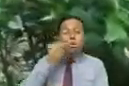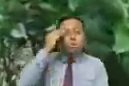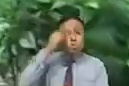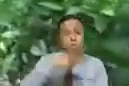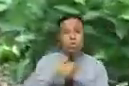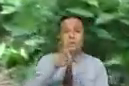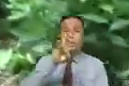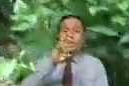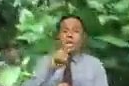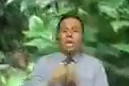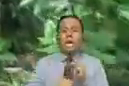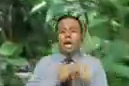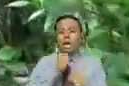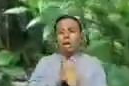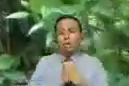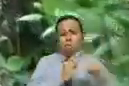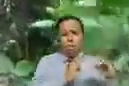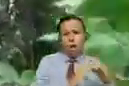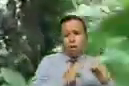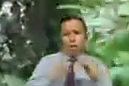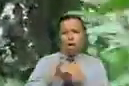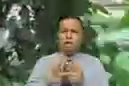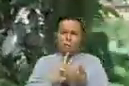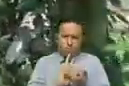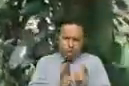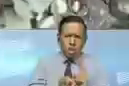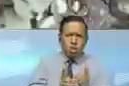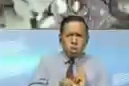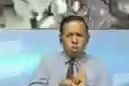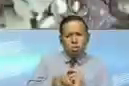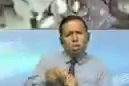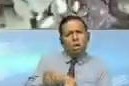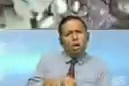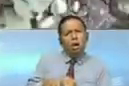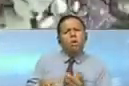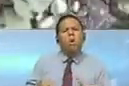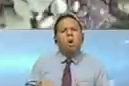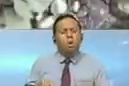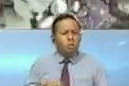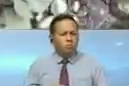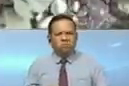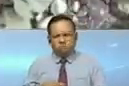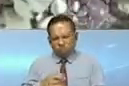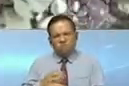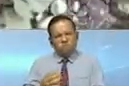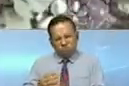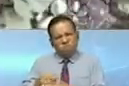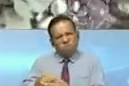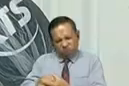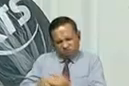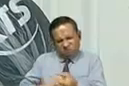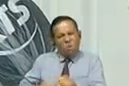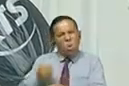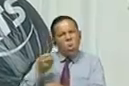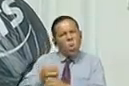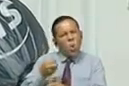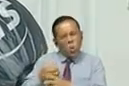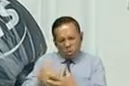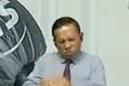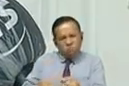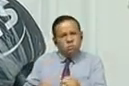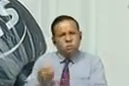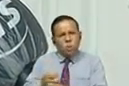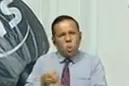del crimen. Presuntamente, su hijastro lo victimó utilizando una pieza mecánica en forma de varilla. La silla